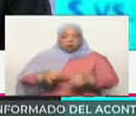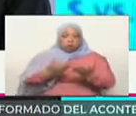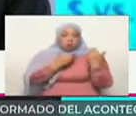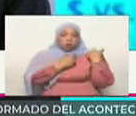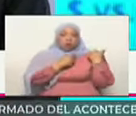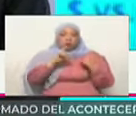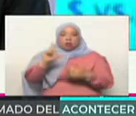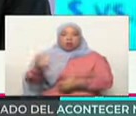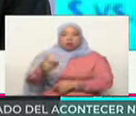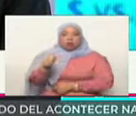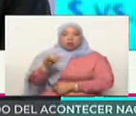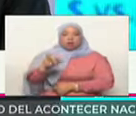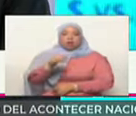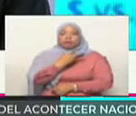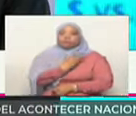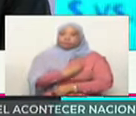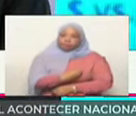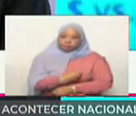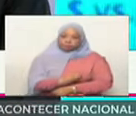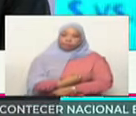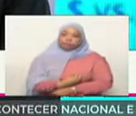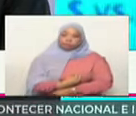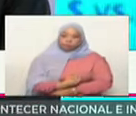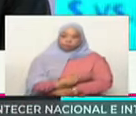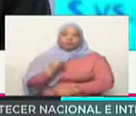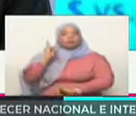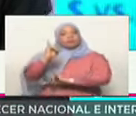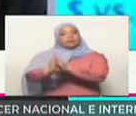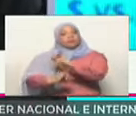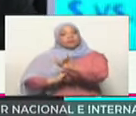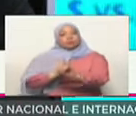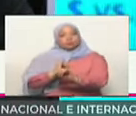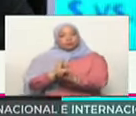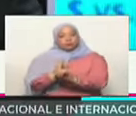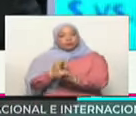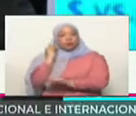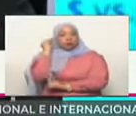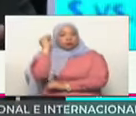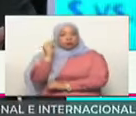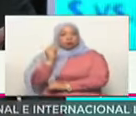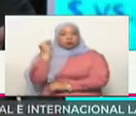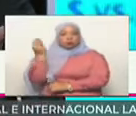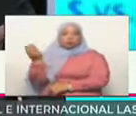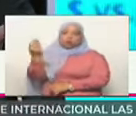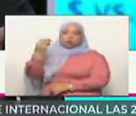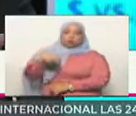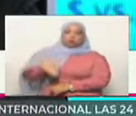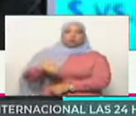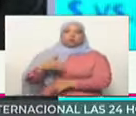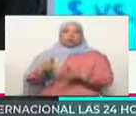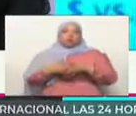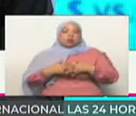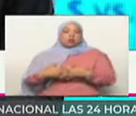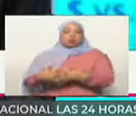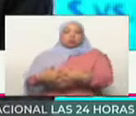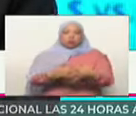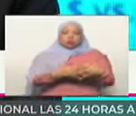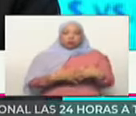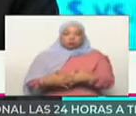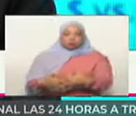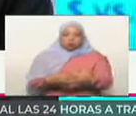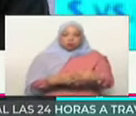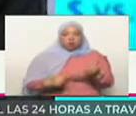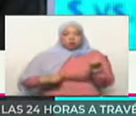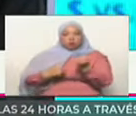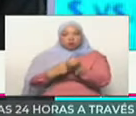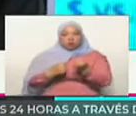Gabriel Boric. Lamentablemente, a nivel internacional, él creyó que sumándose a los Estados Unidos para